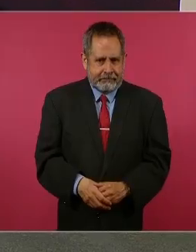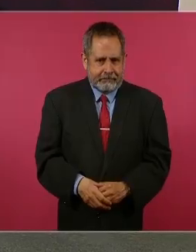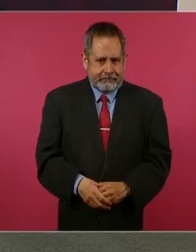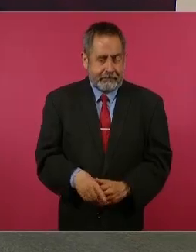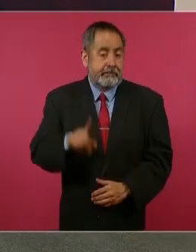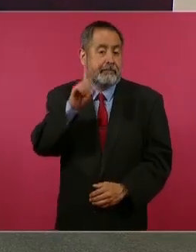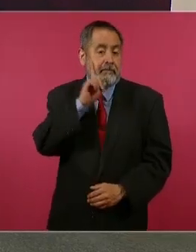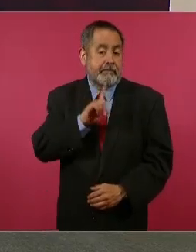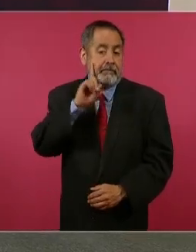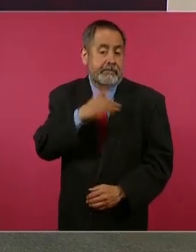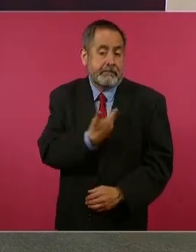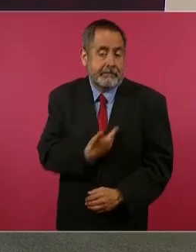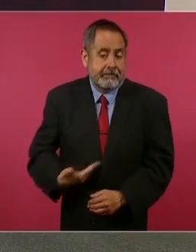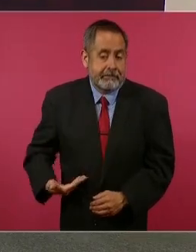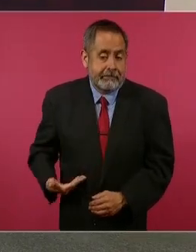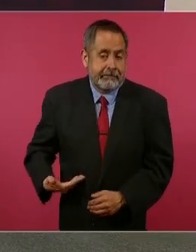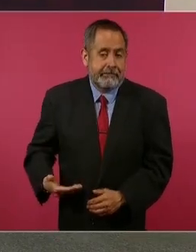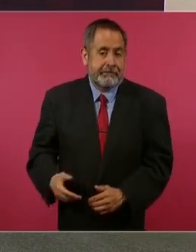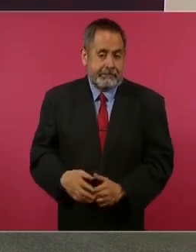presidenta